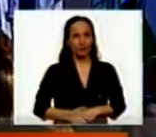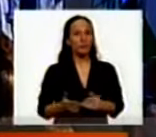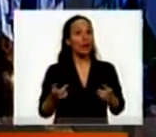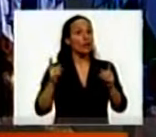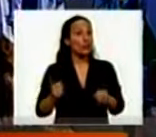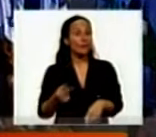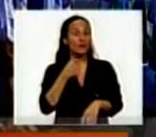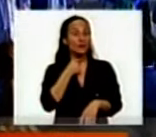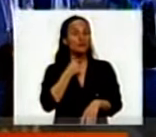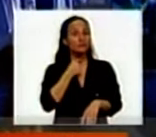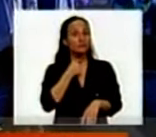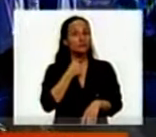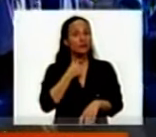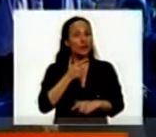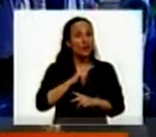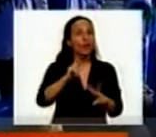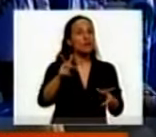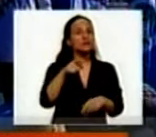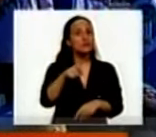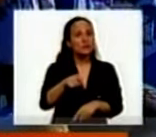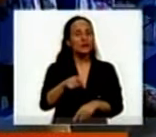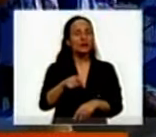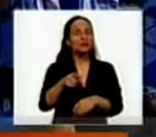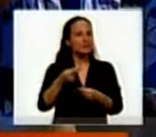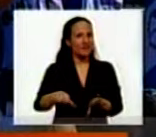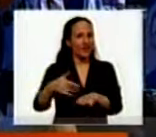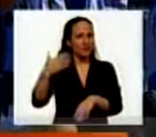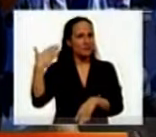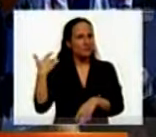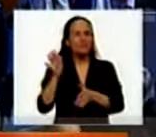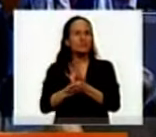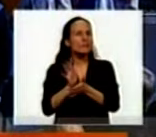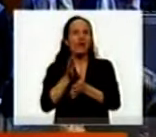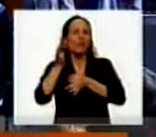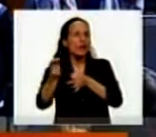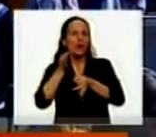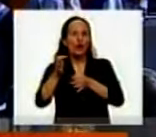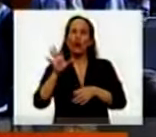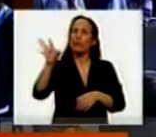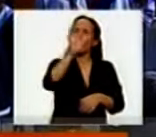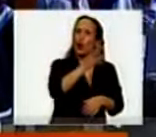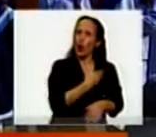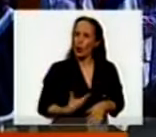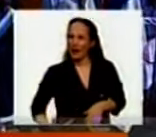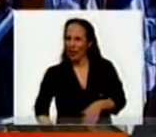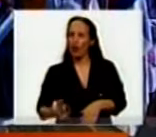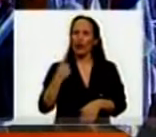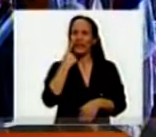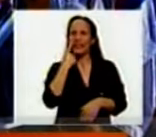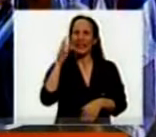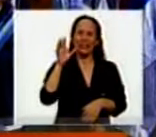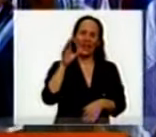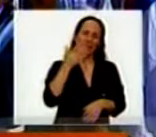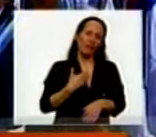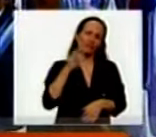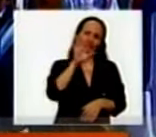Además, quiero decirles que hemos puesto en marcha, en diálogo permanente con nuestros gobernadores e intendentes,